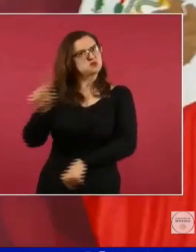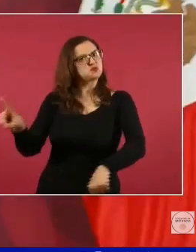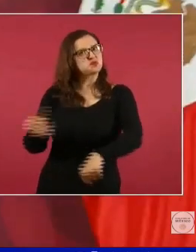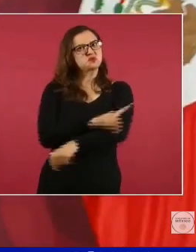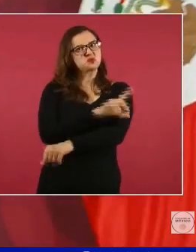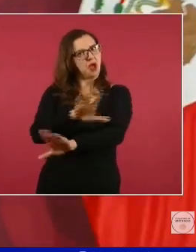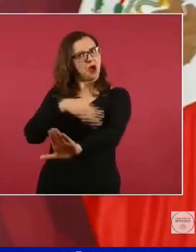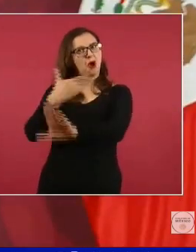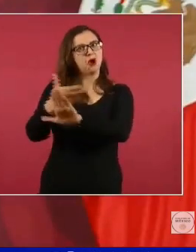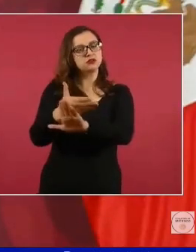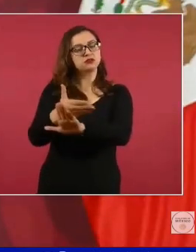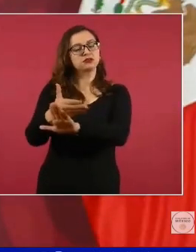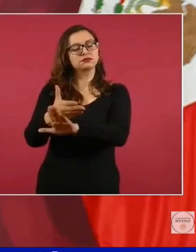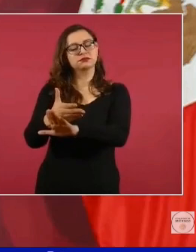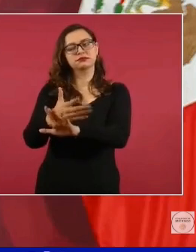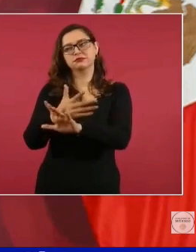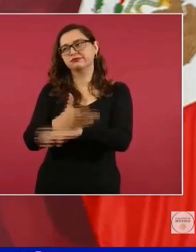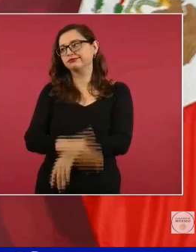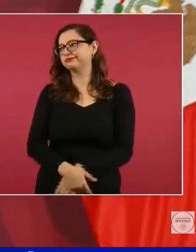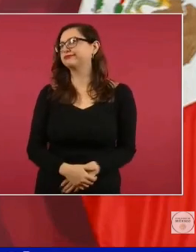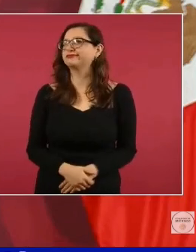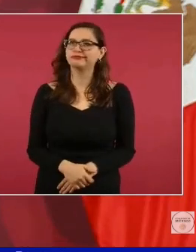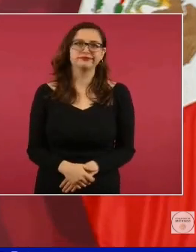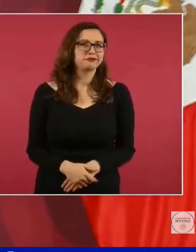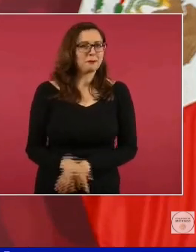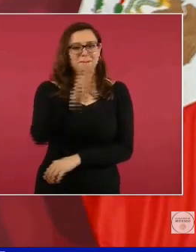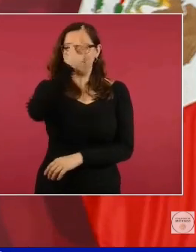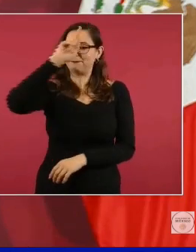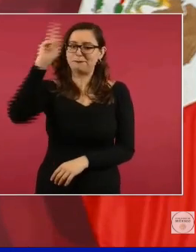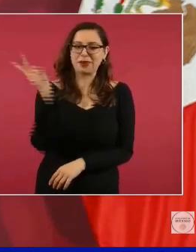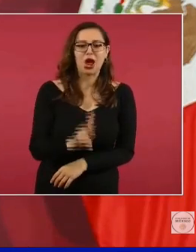después de desatada la guerra,